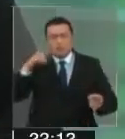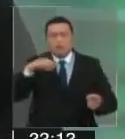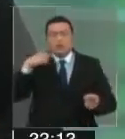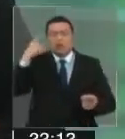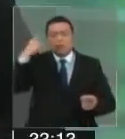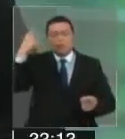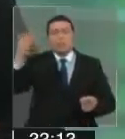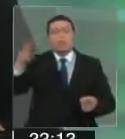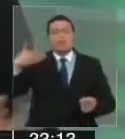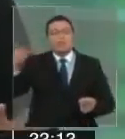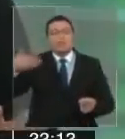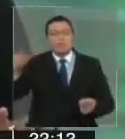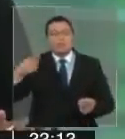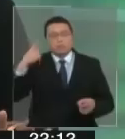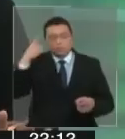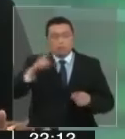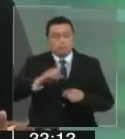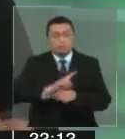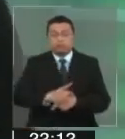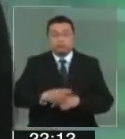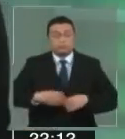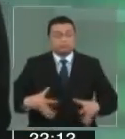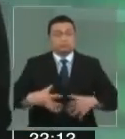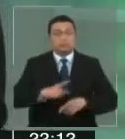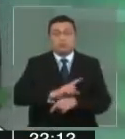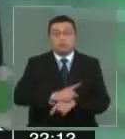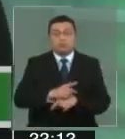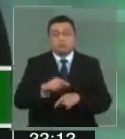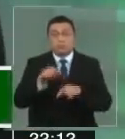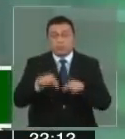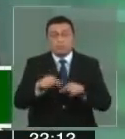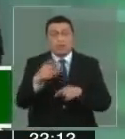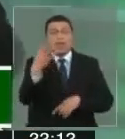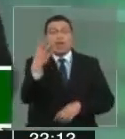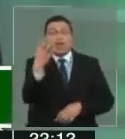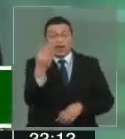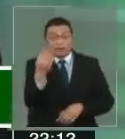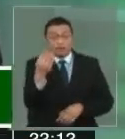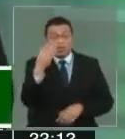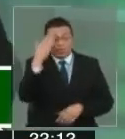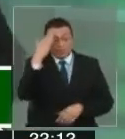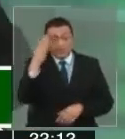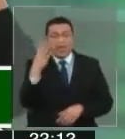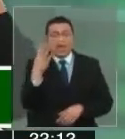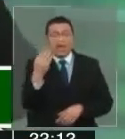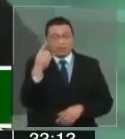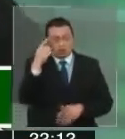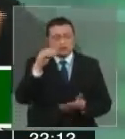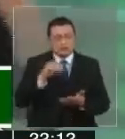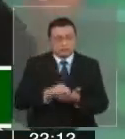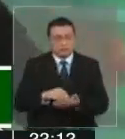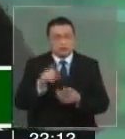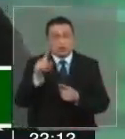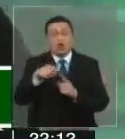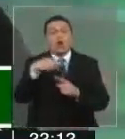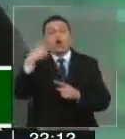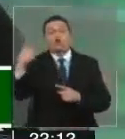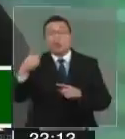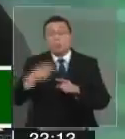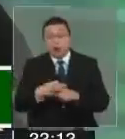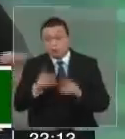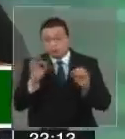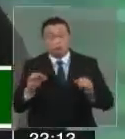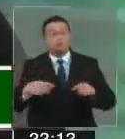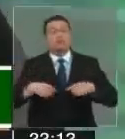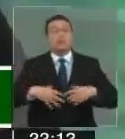fui a buscar, quedé embarazada al tiro. Ese día que fue un 14, me acuerdo, día 14, al otro mes estaba